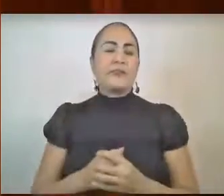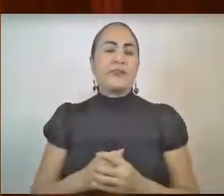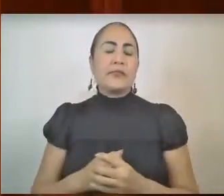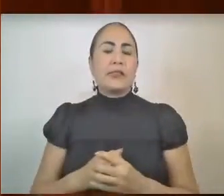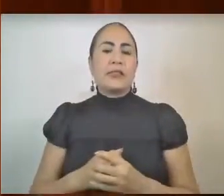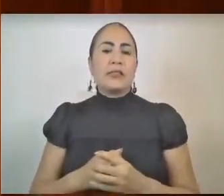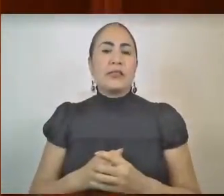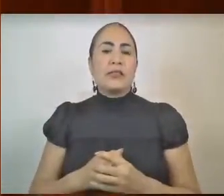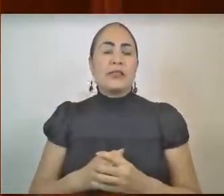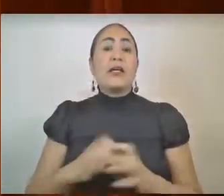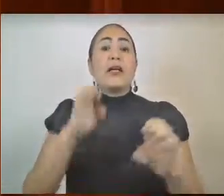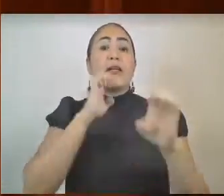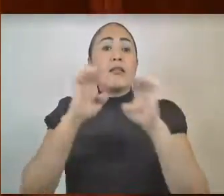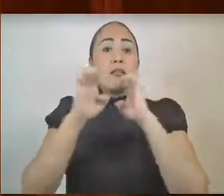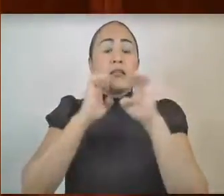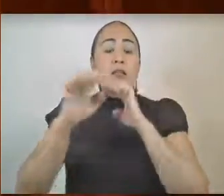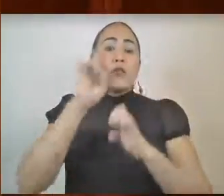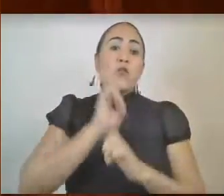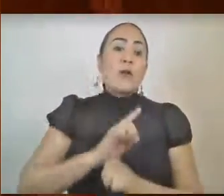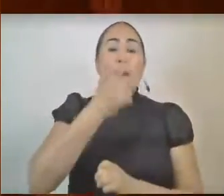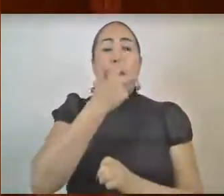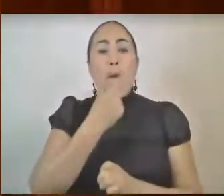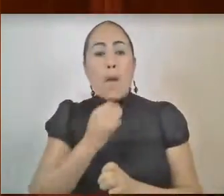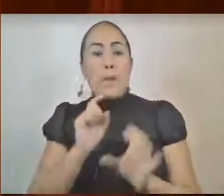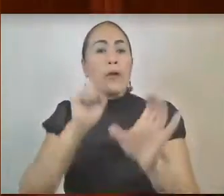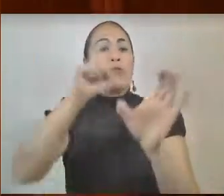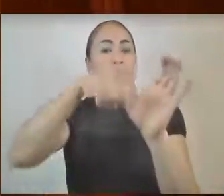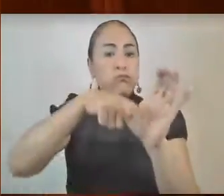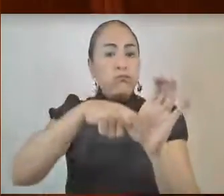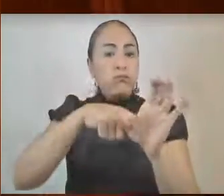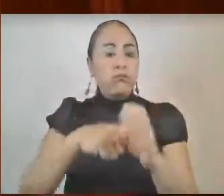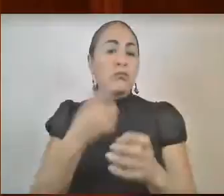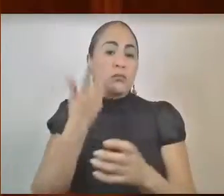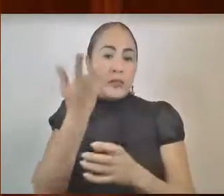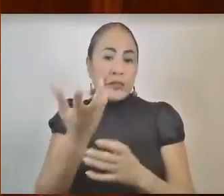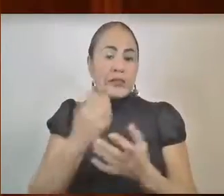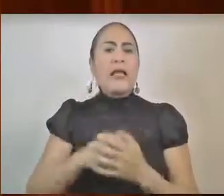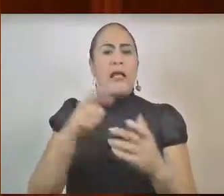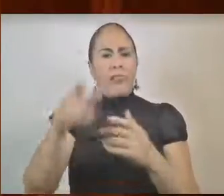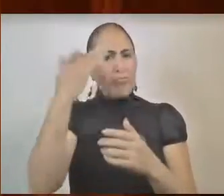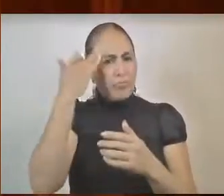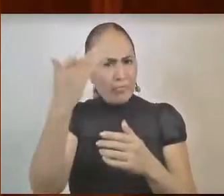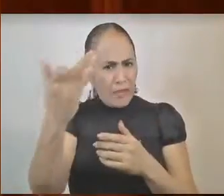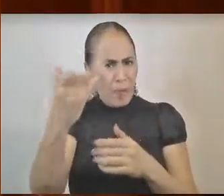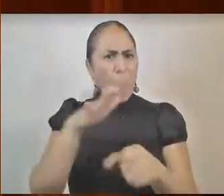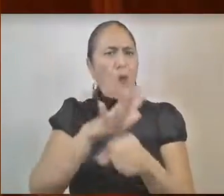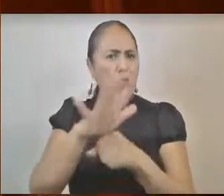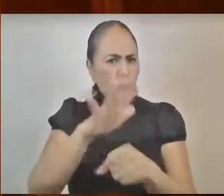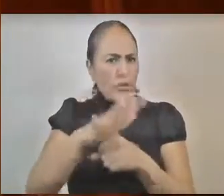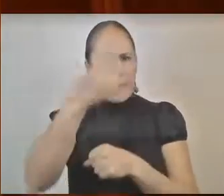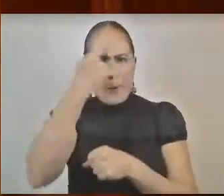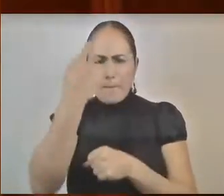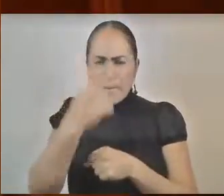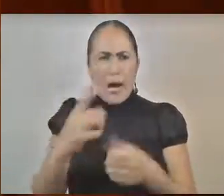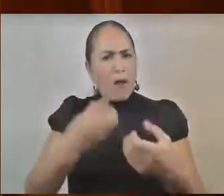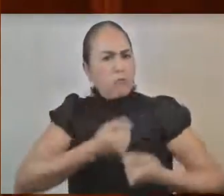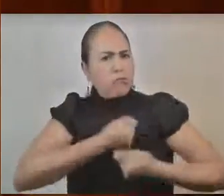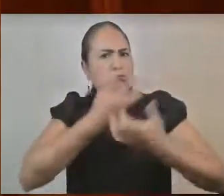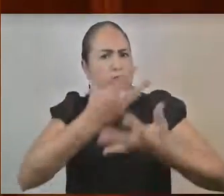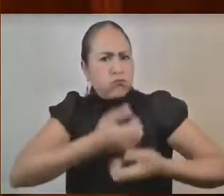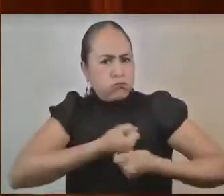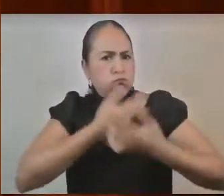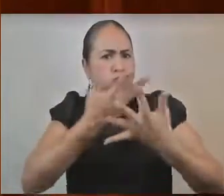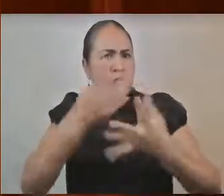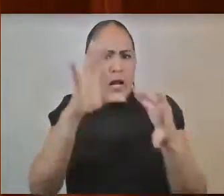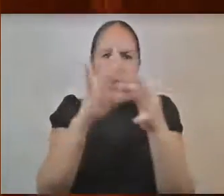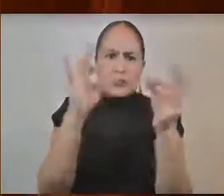entrevistas las y los aspirantes tuvieron tiempo suficiente para expresar lo que consideraron pertinente y, en su caso,